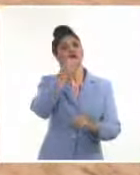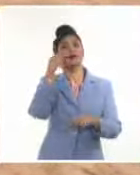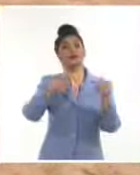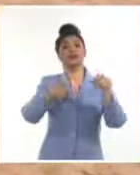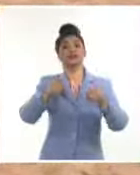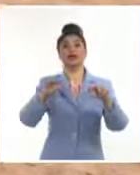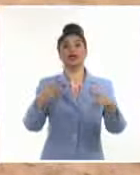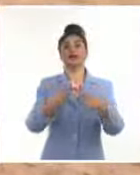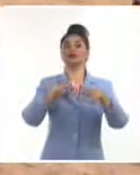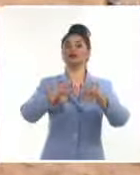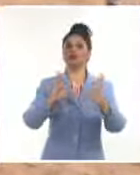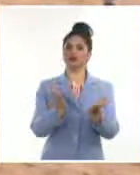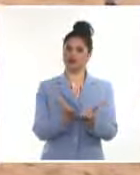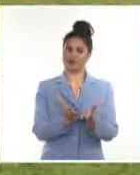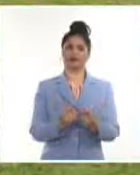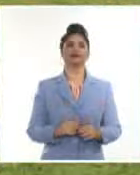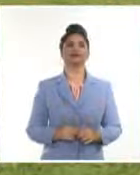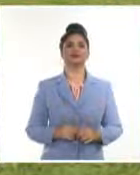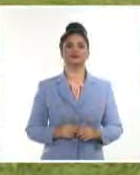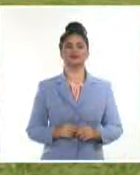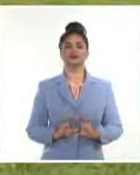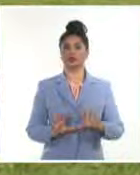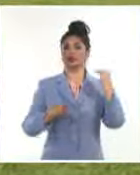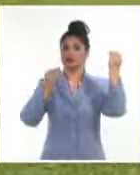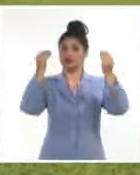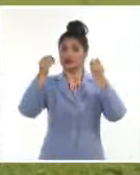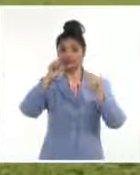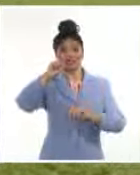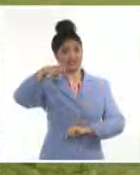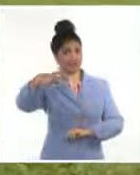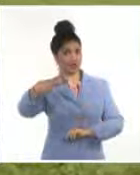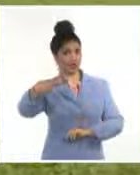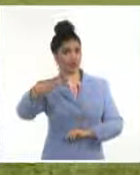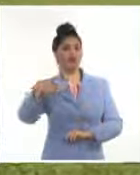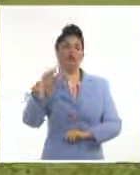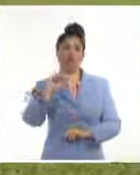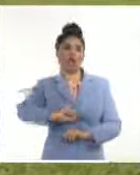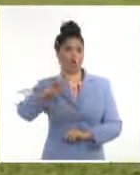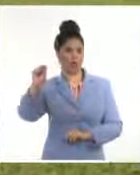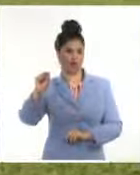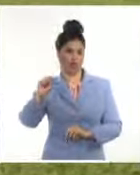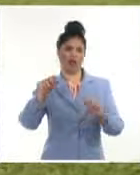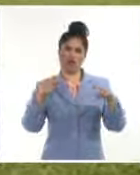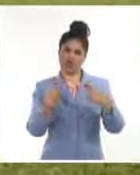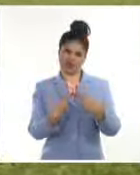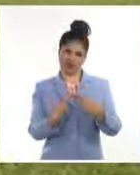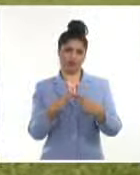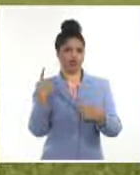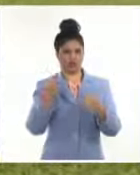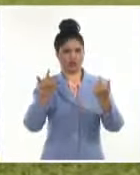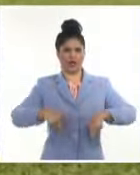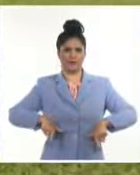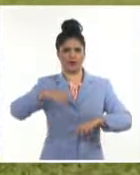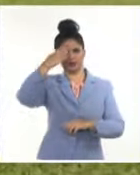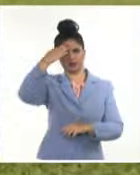Y ya estaríamos pensando después discutir el campeonato y lograr el campeonato, que es lo que queremos.